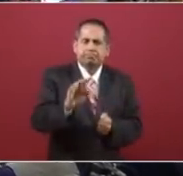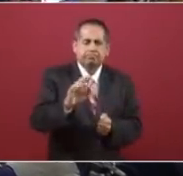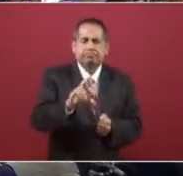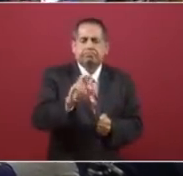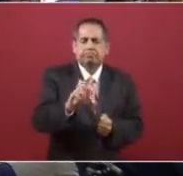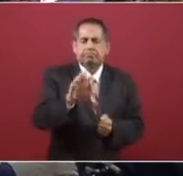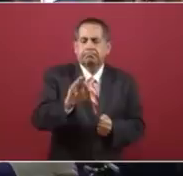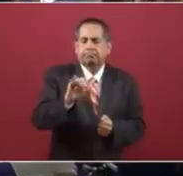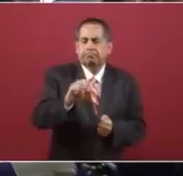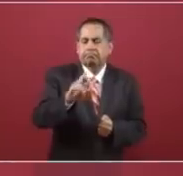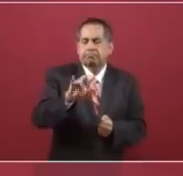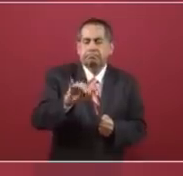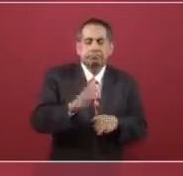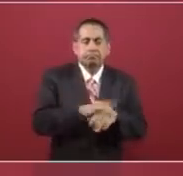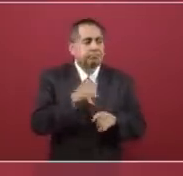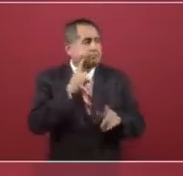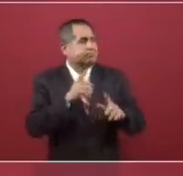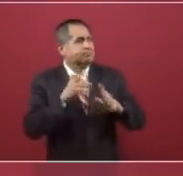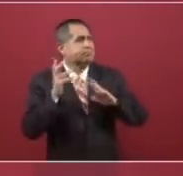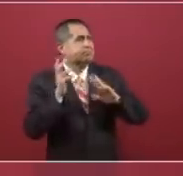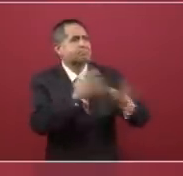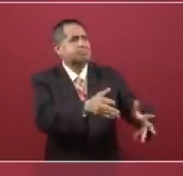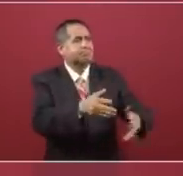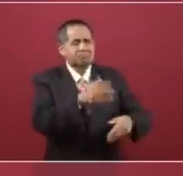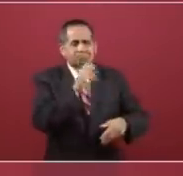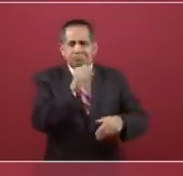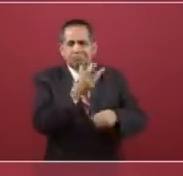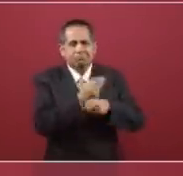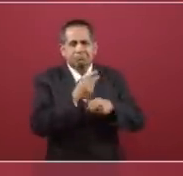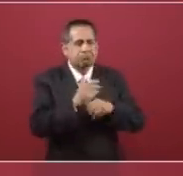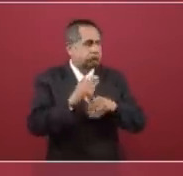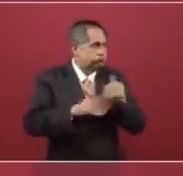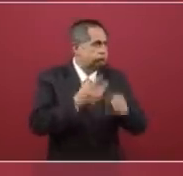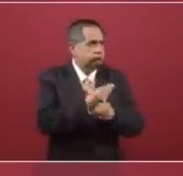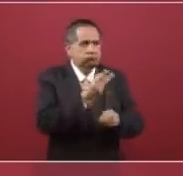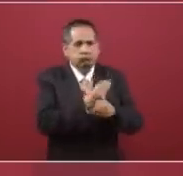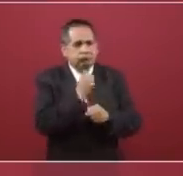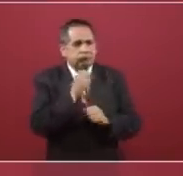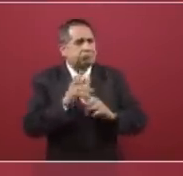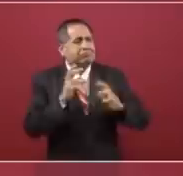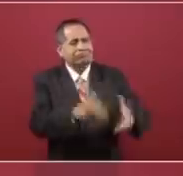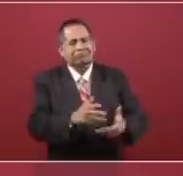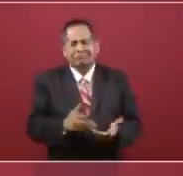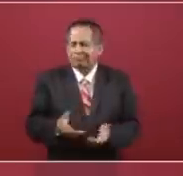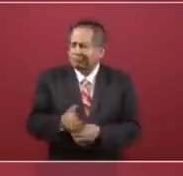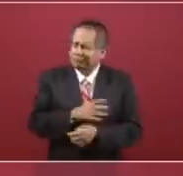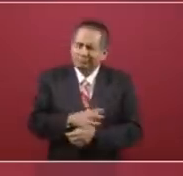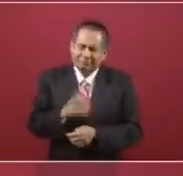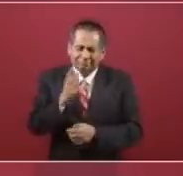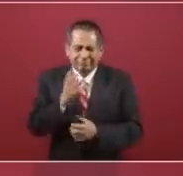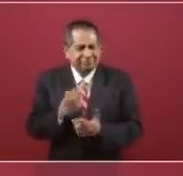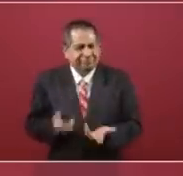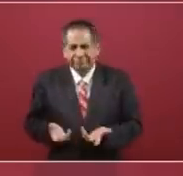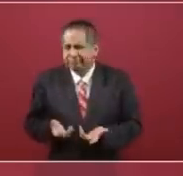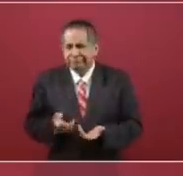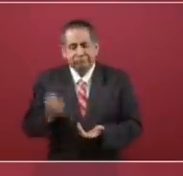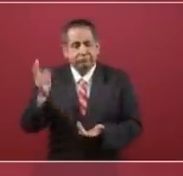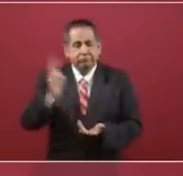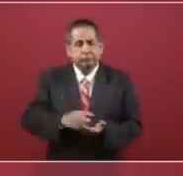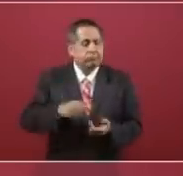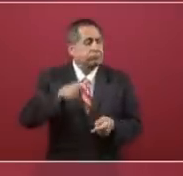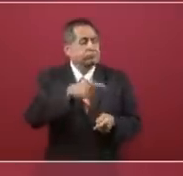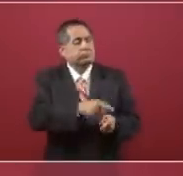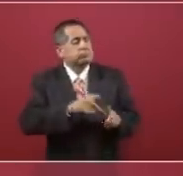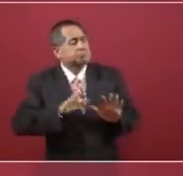por el abandono en que se encuentran. Es increíble, eh dejaron eh que se